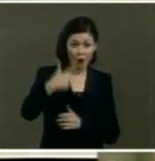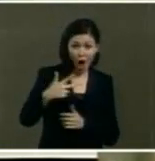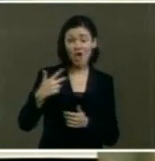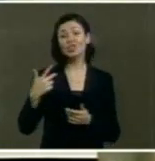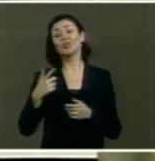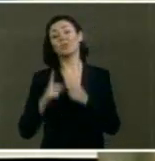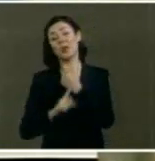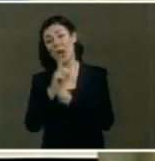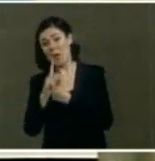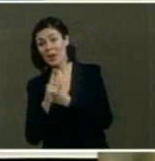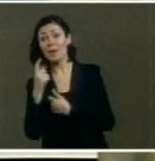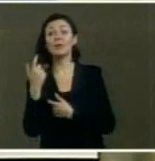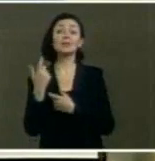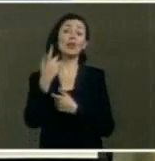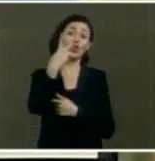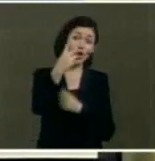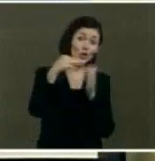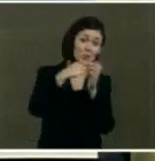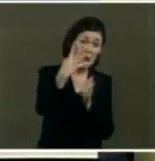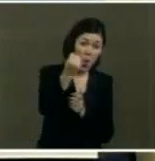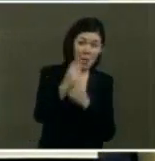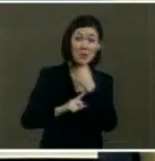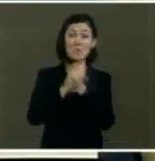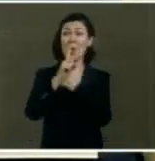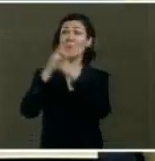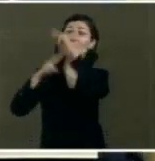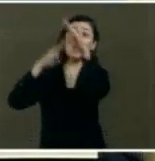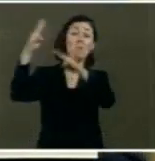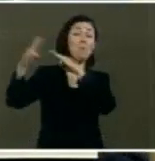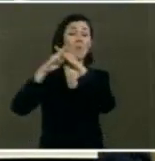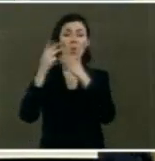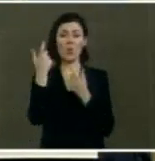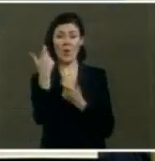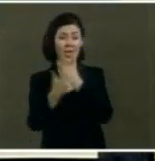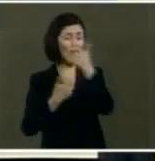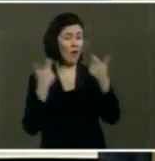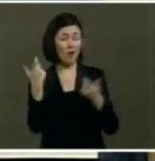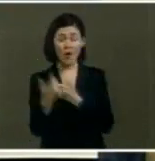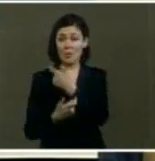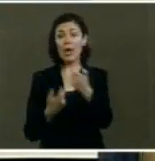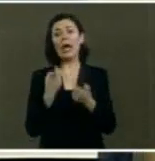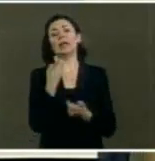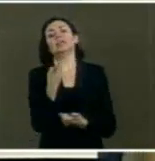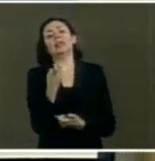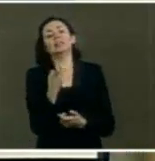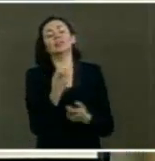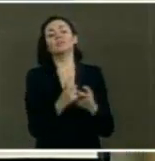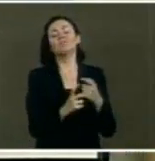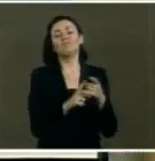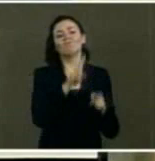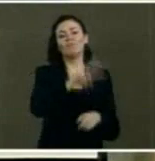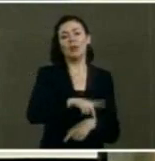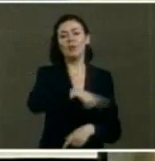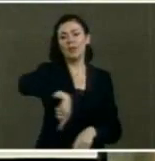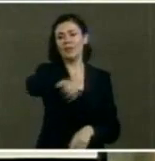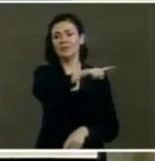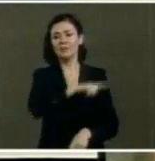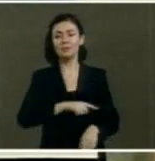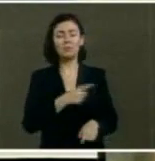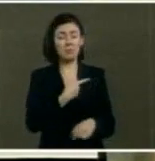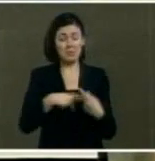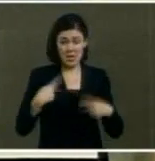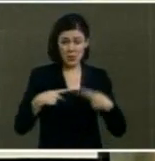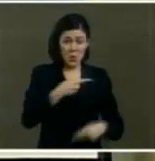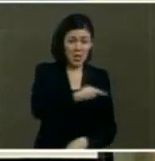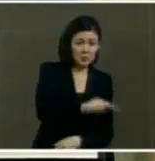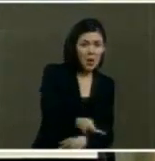crisis económica a nivel mundial de 2009 afectaron sensiblemente el ingreso de las personas, en especial de los